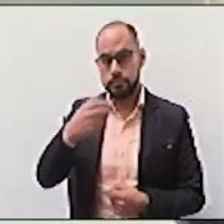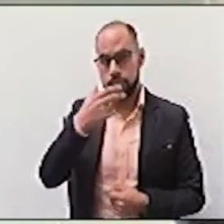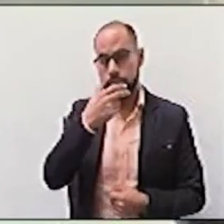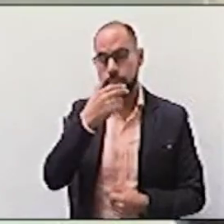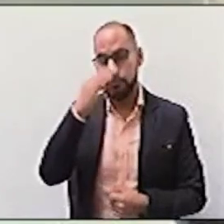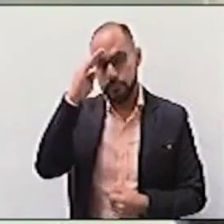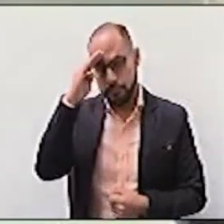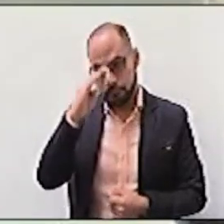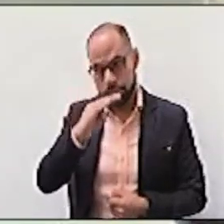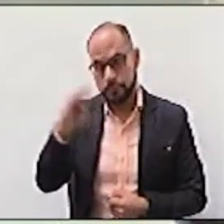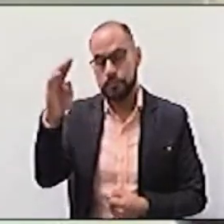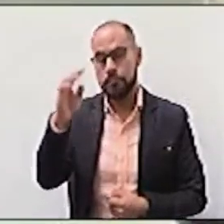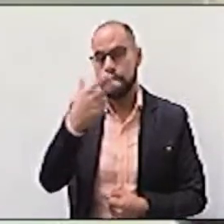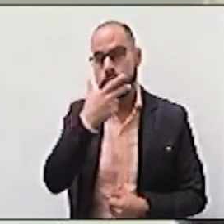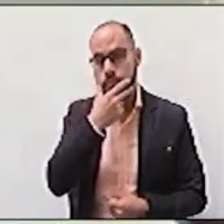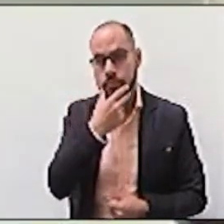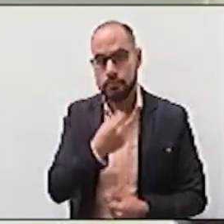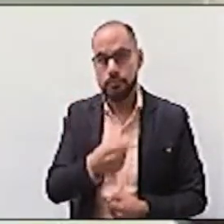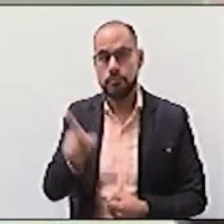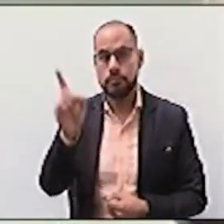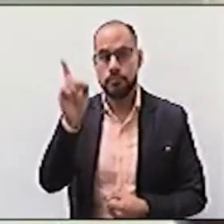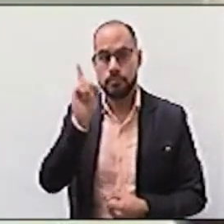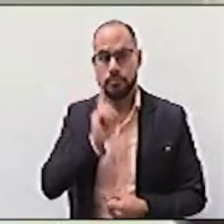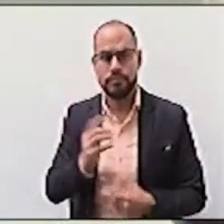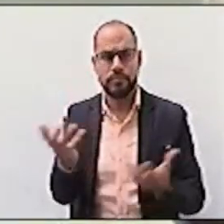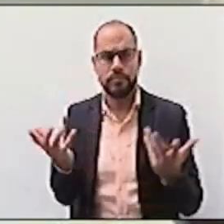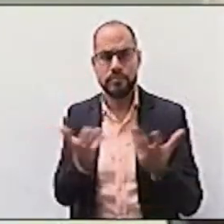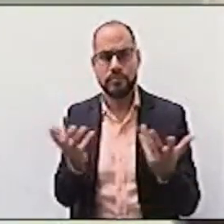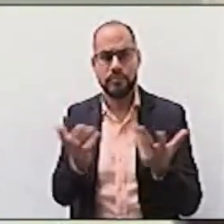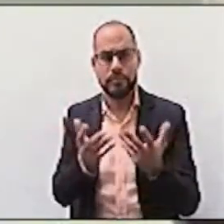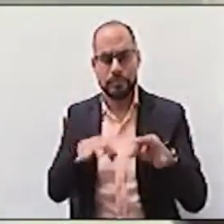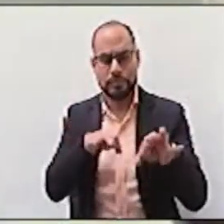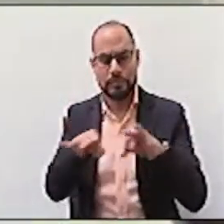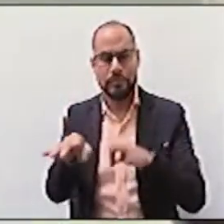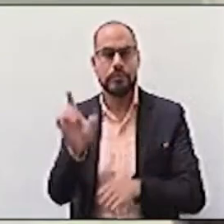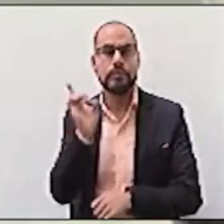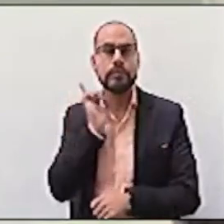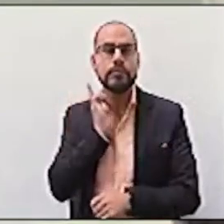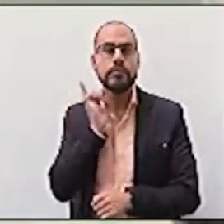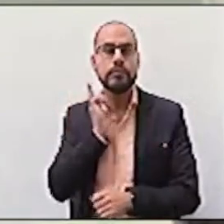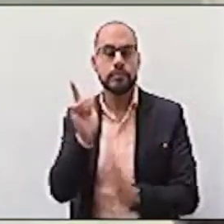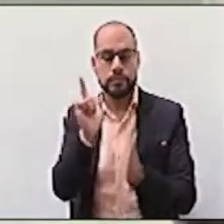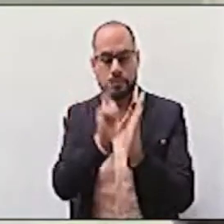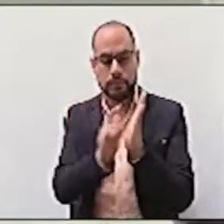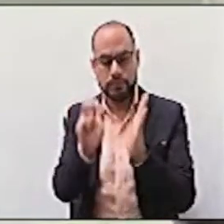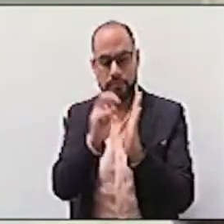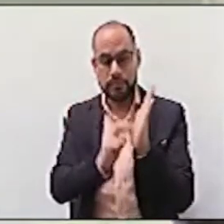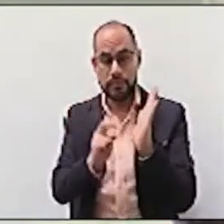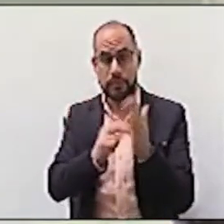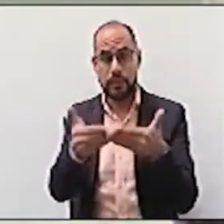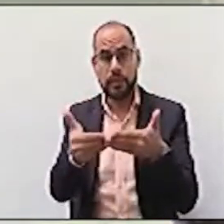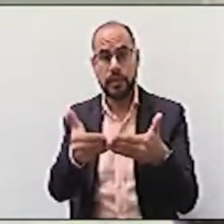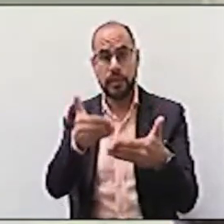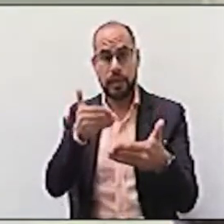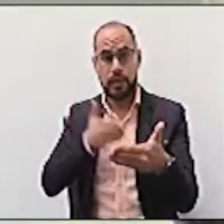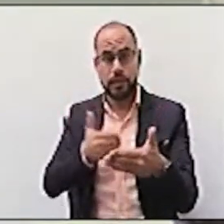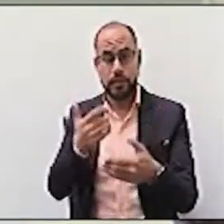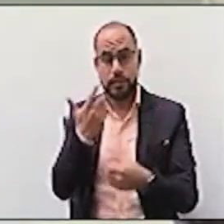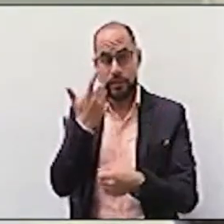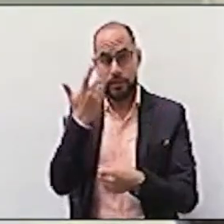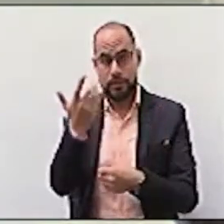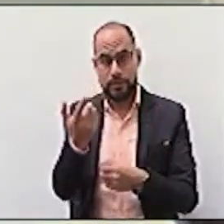señoras y señores legisladores. Antes que nada, yo quiero iniciar